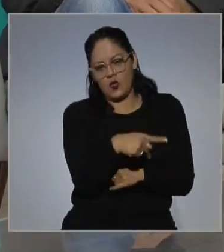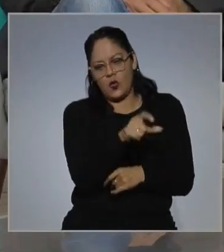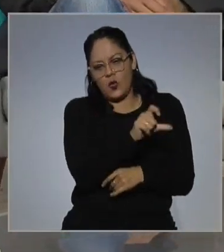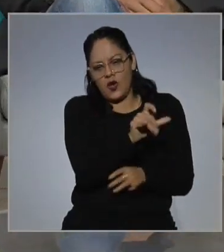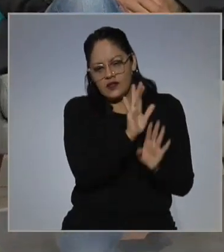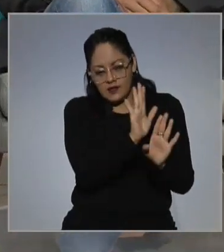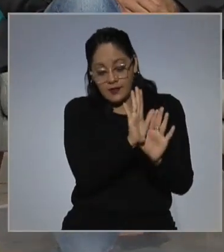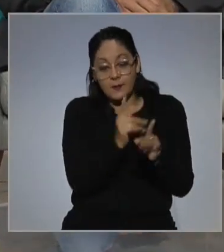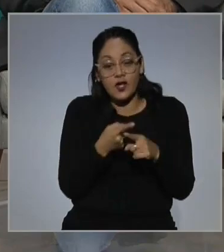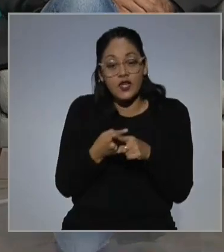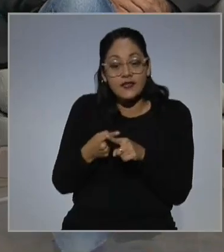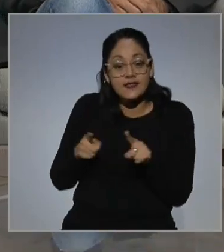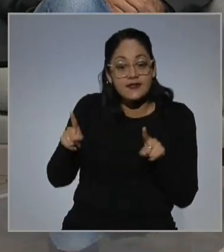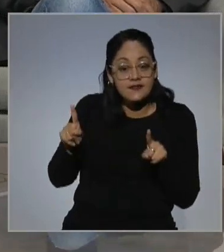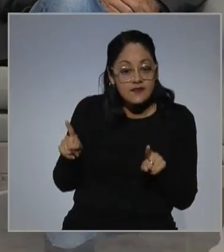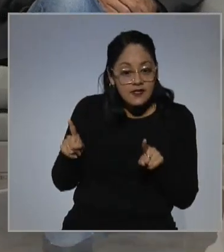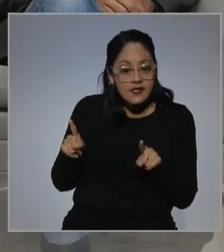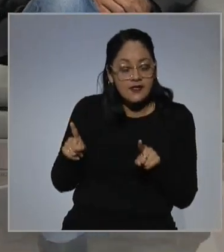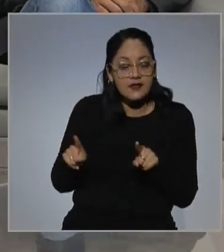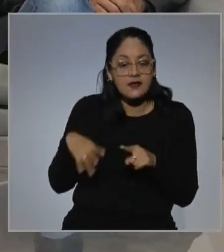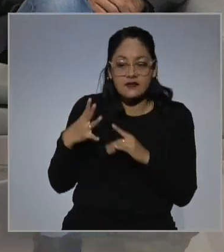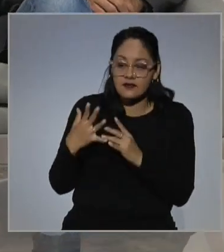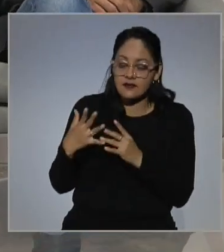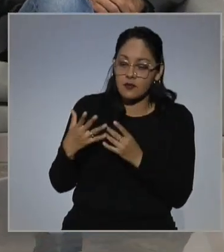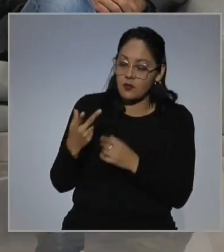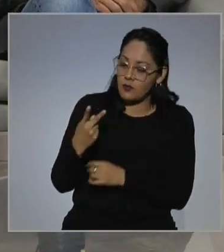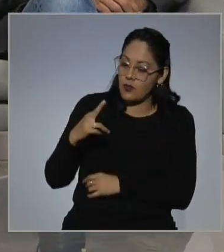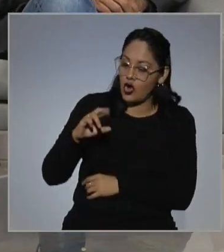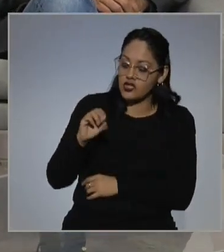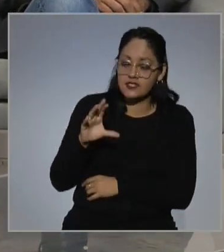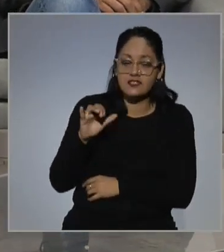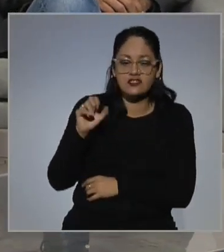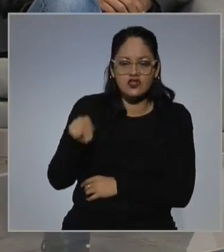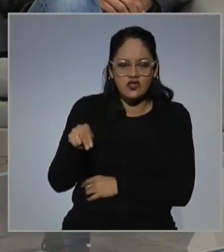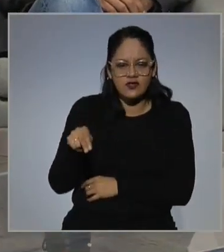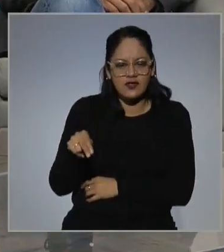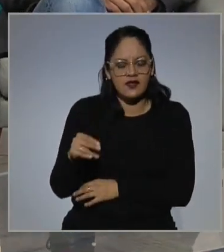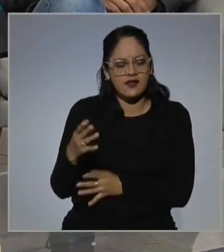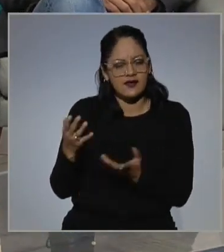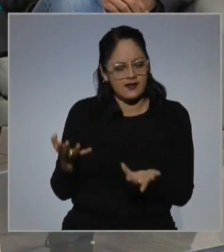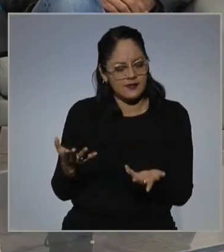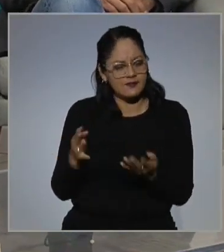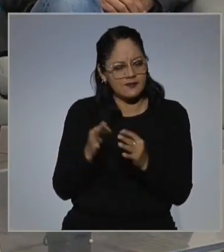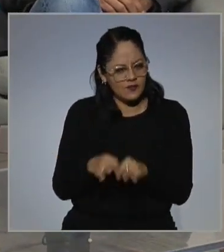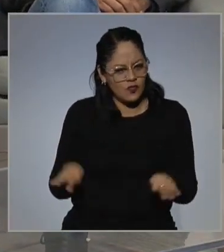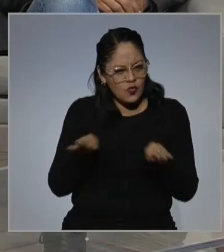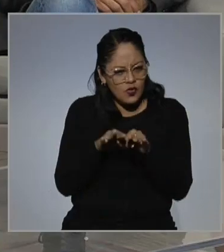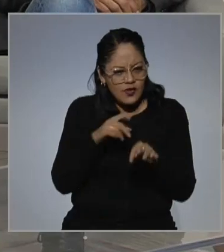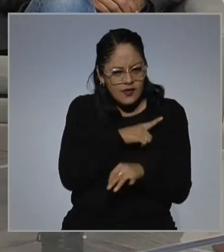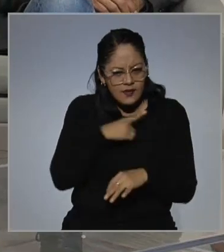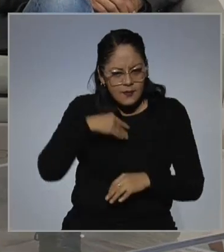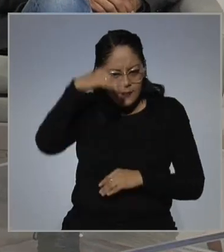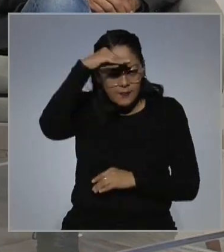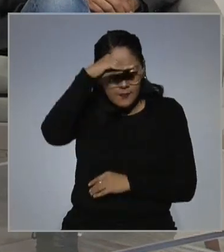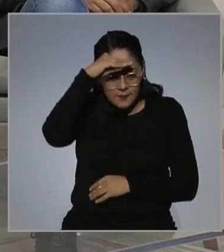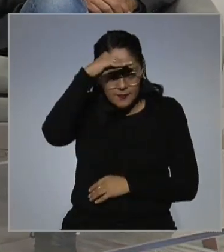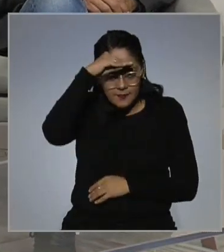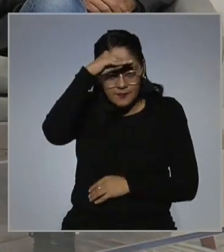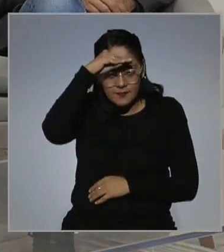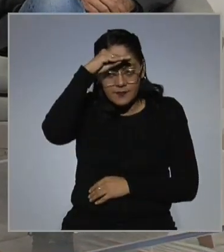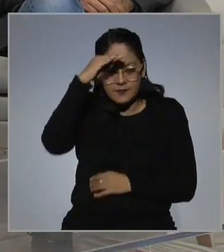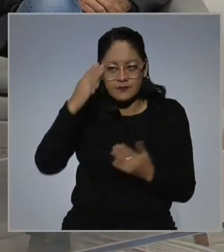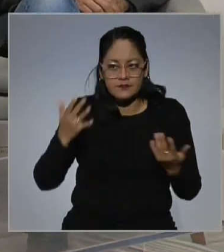el que dices, y otra cosa es la procesión. Y también es importantísimo pensar que la